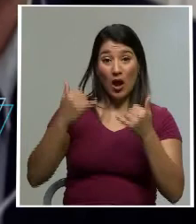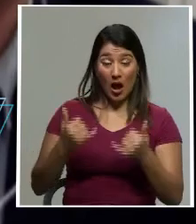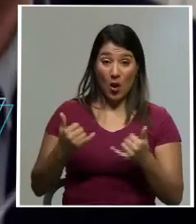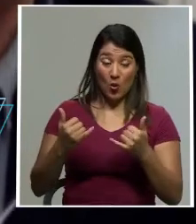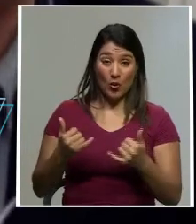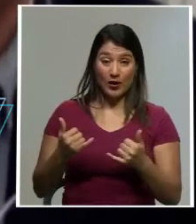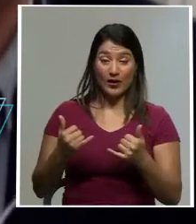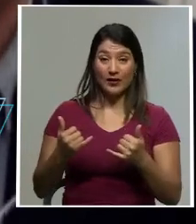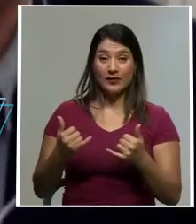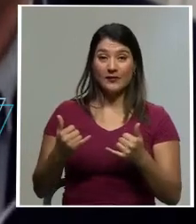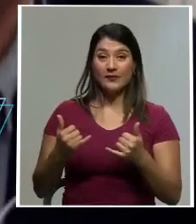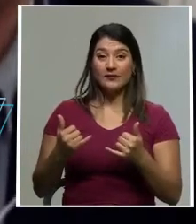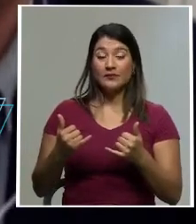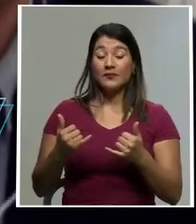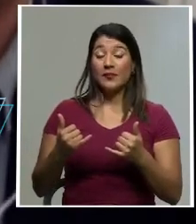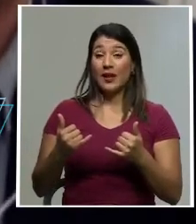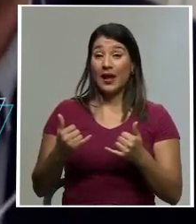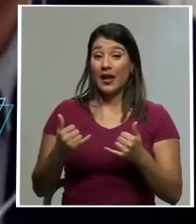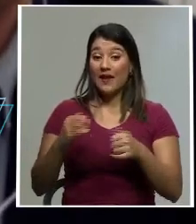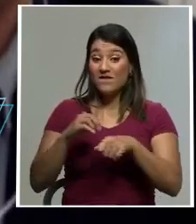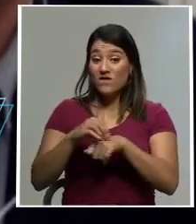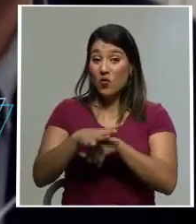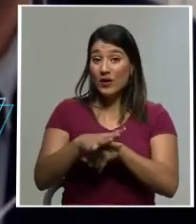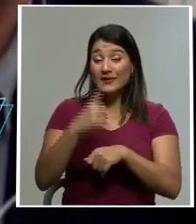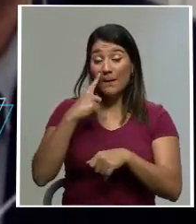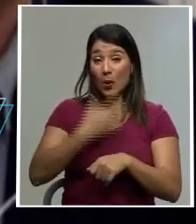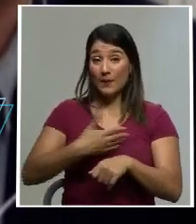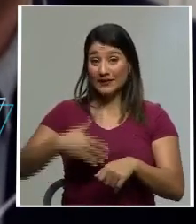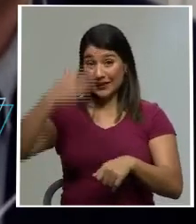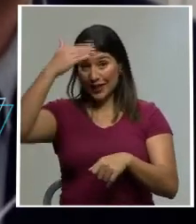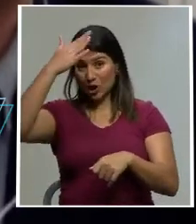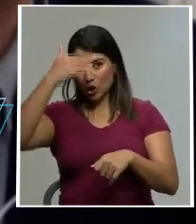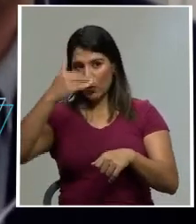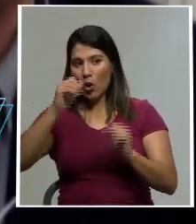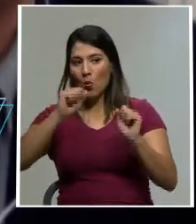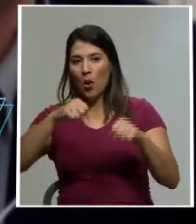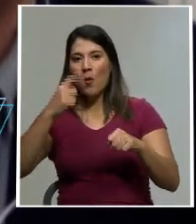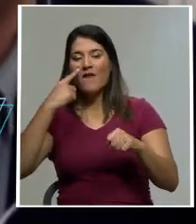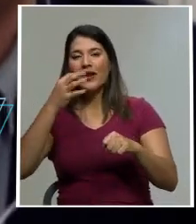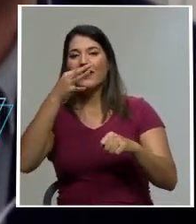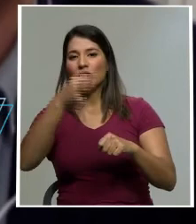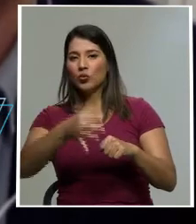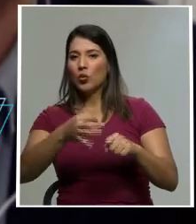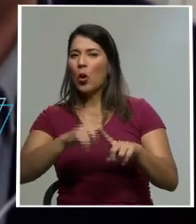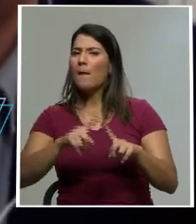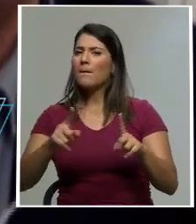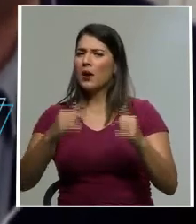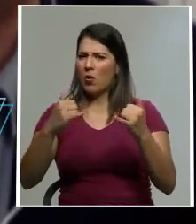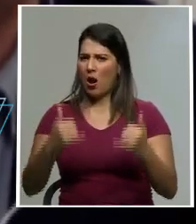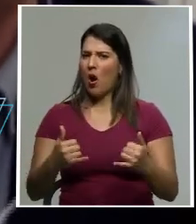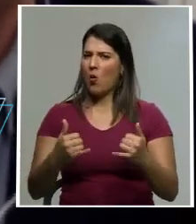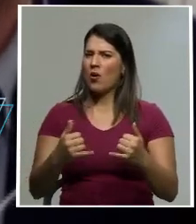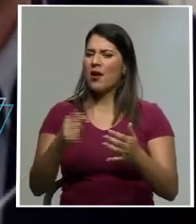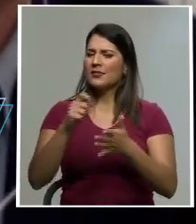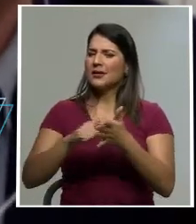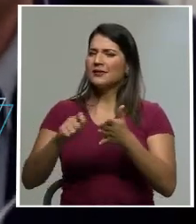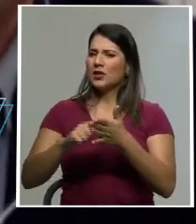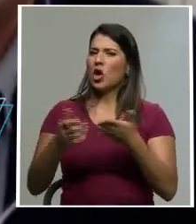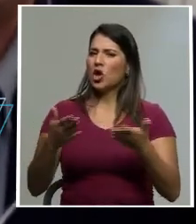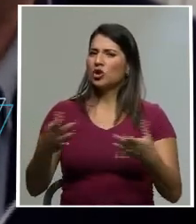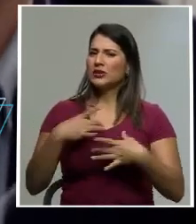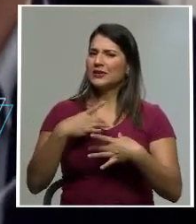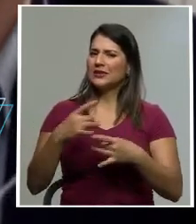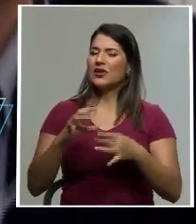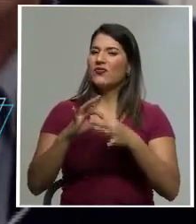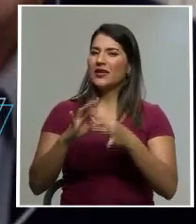o sea, lo estaremos viendo en algunos años, pero se debe estar escribiendo cosas muy interesantes sobre la era Trump,